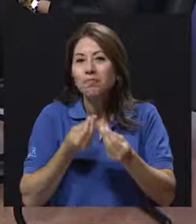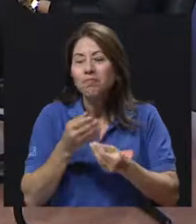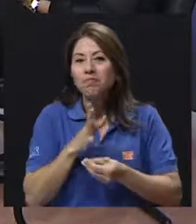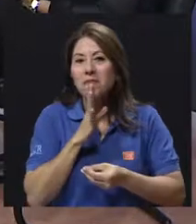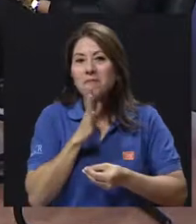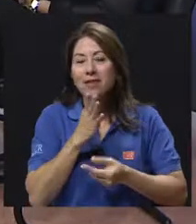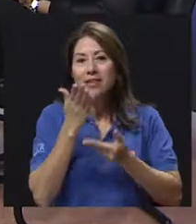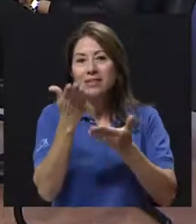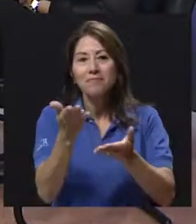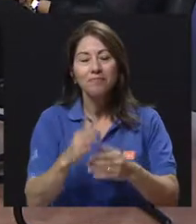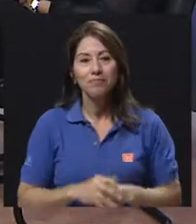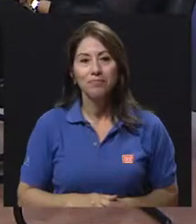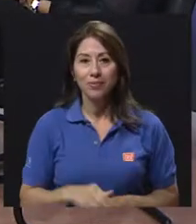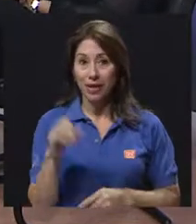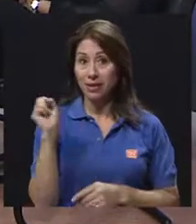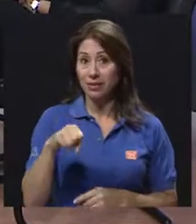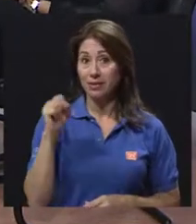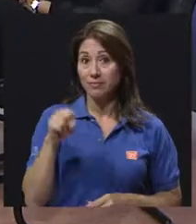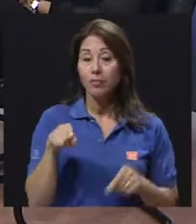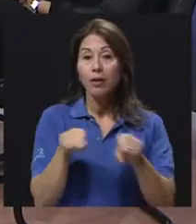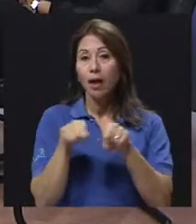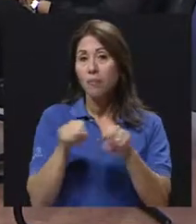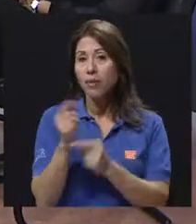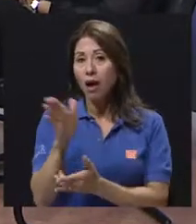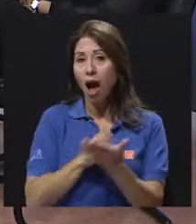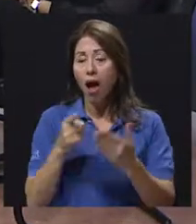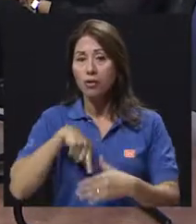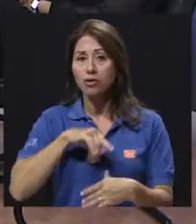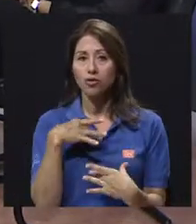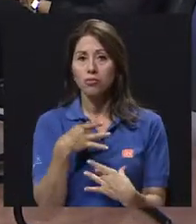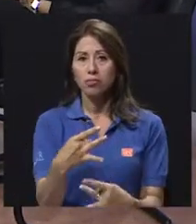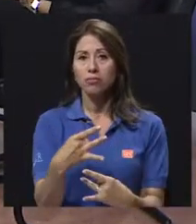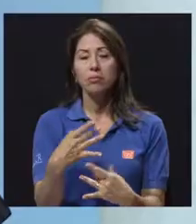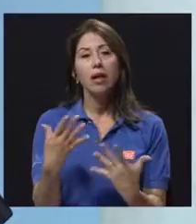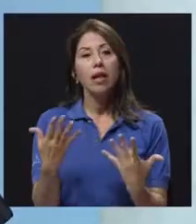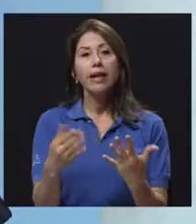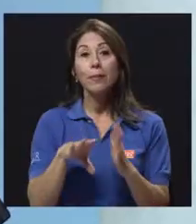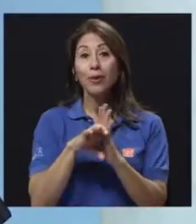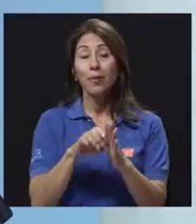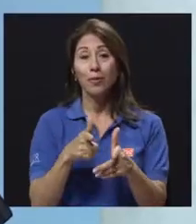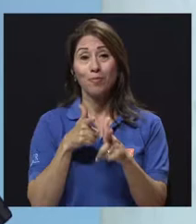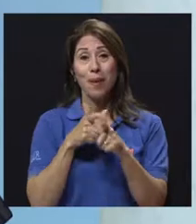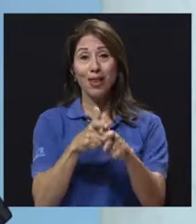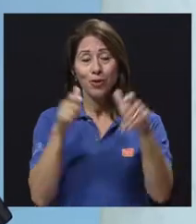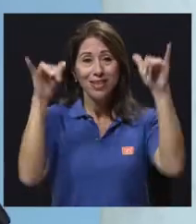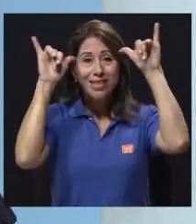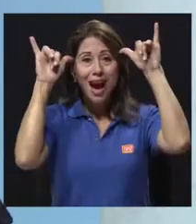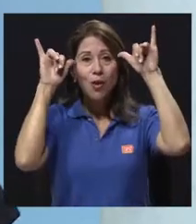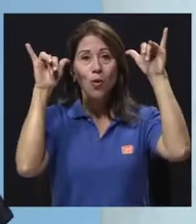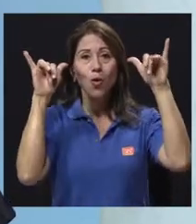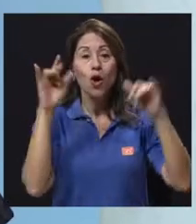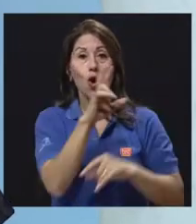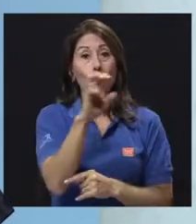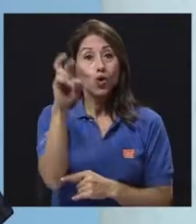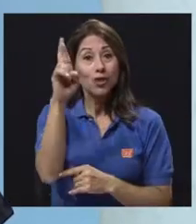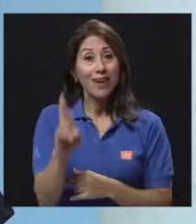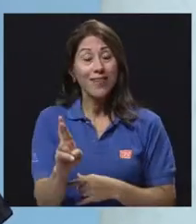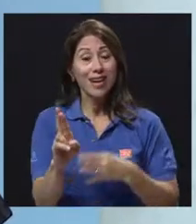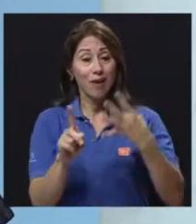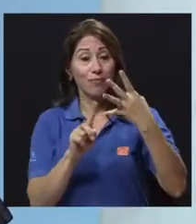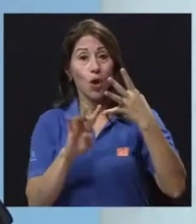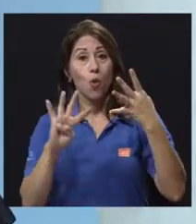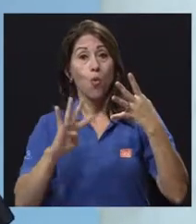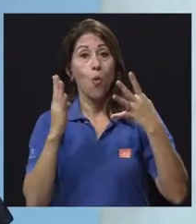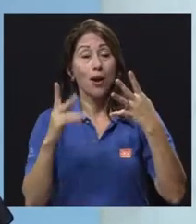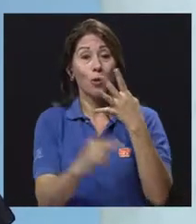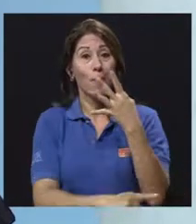ese compuesto? Sí, digamos, también una cosa que nos pareció muy interesante es que, digamos, en la Maratón de Chicago, Costa Rica es el cuarto país